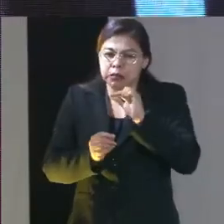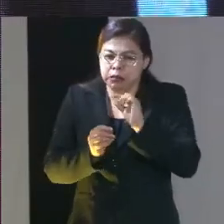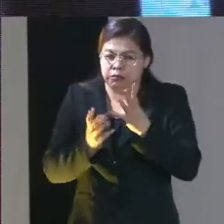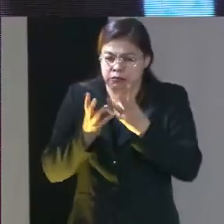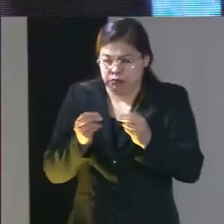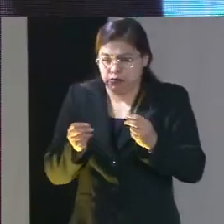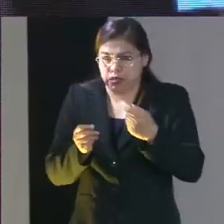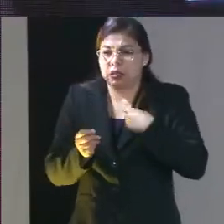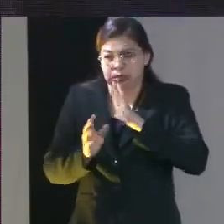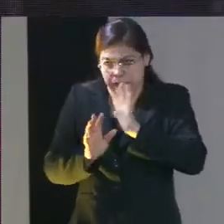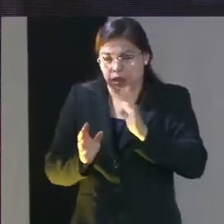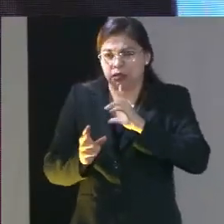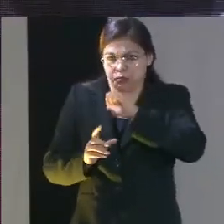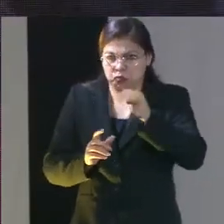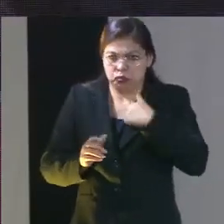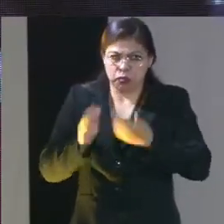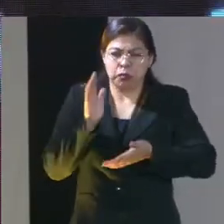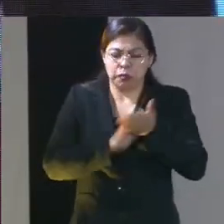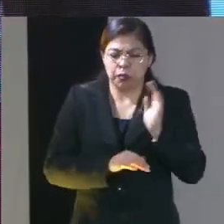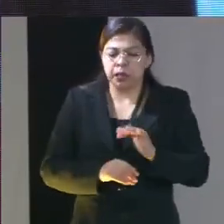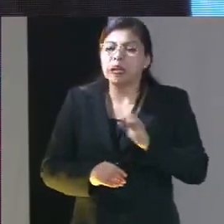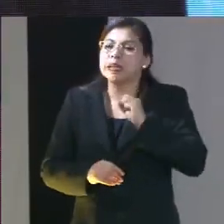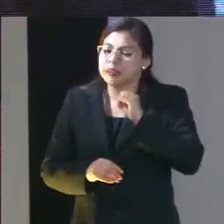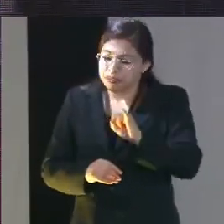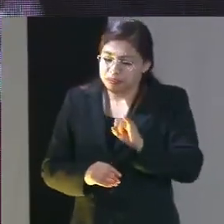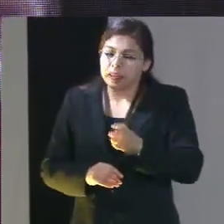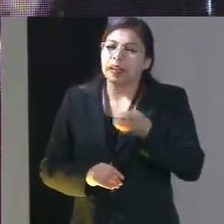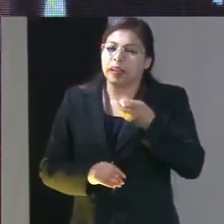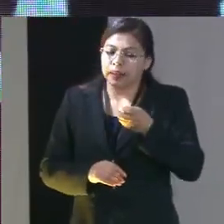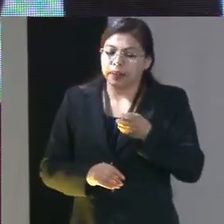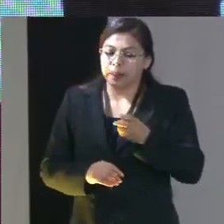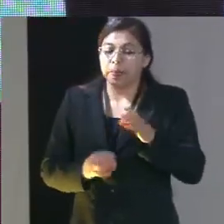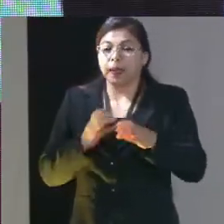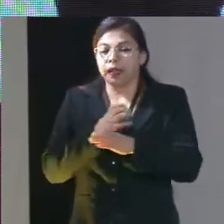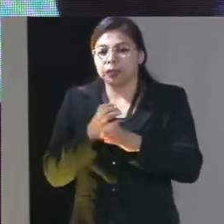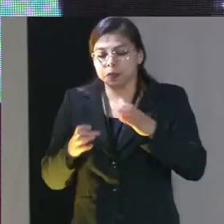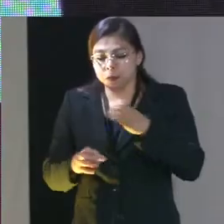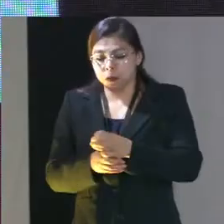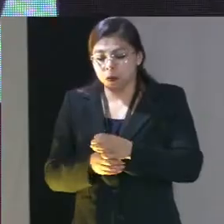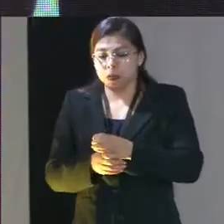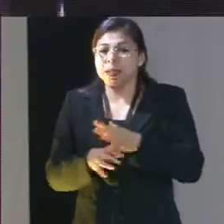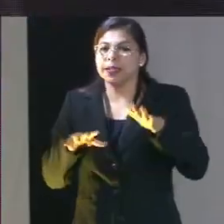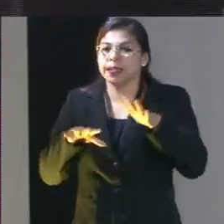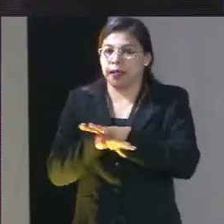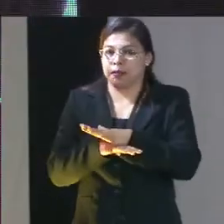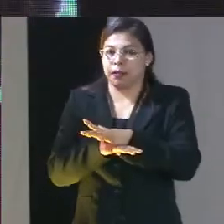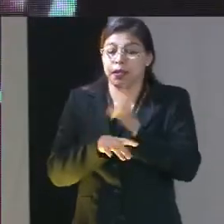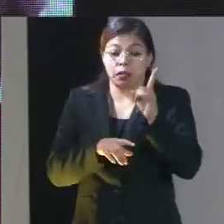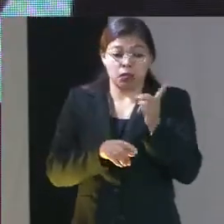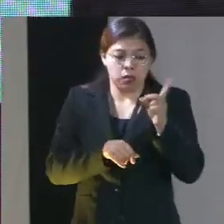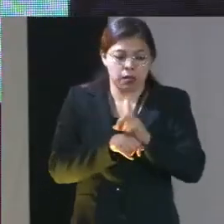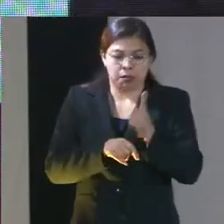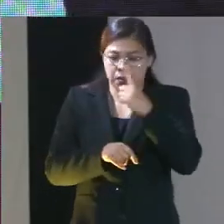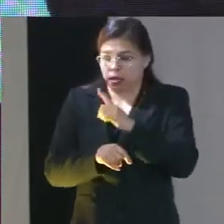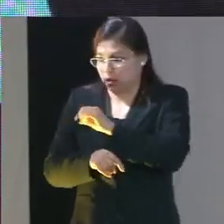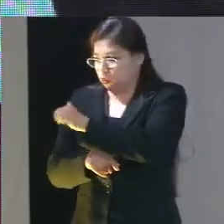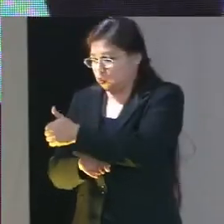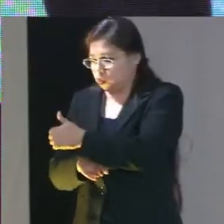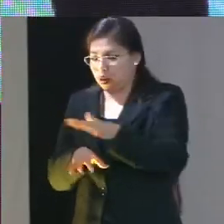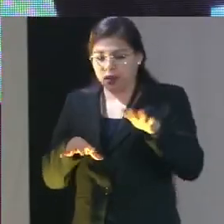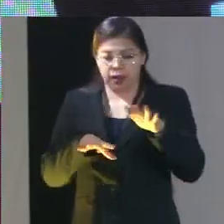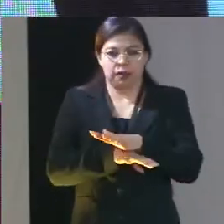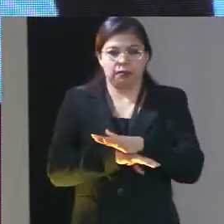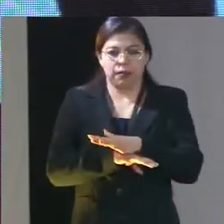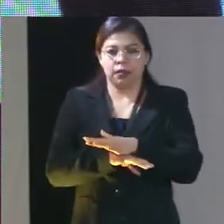vamos. Y sí, aquí sí, las cosas cambian de un día para otro. Y de un día